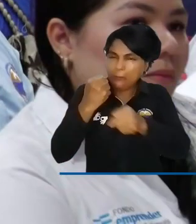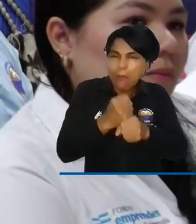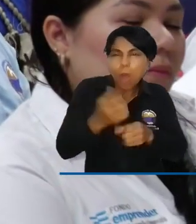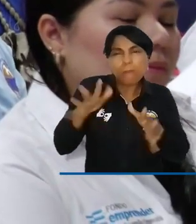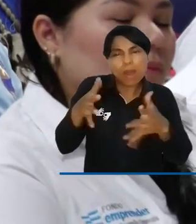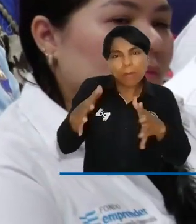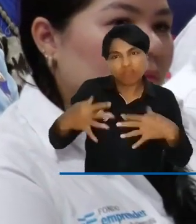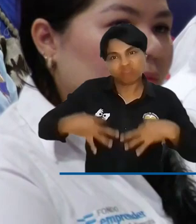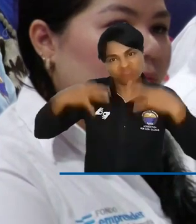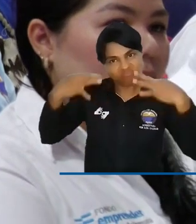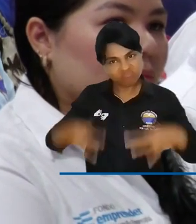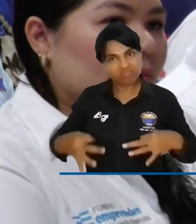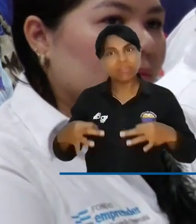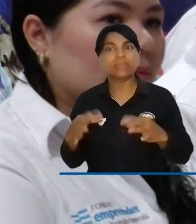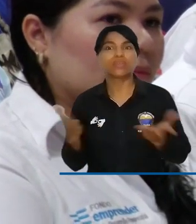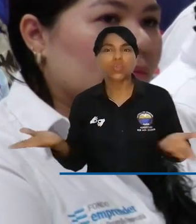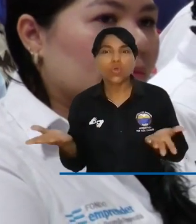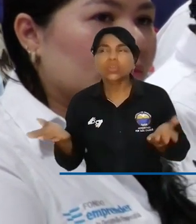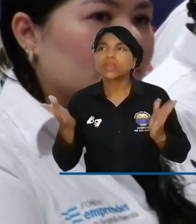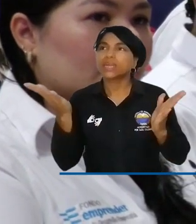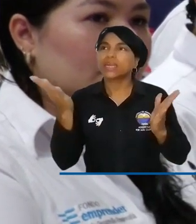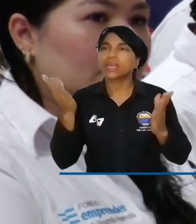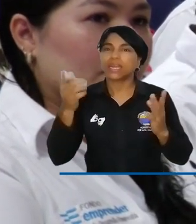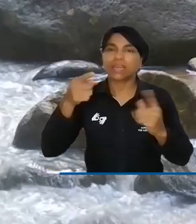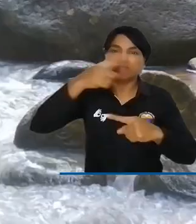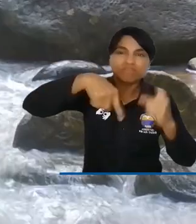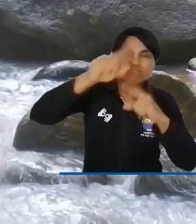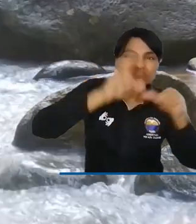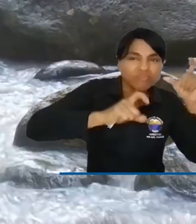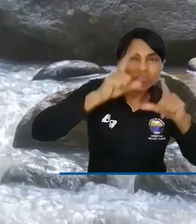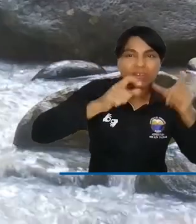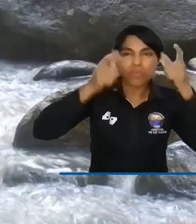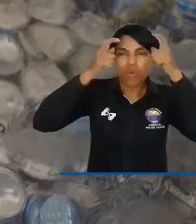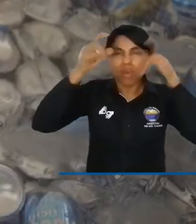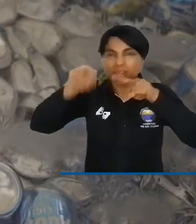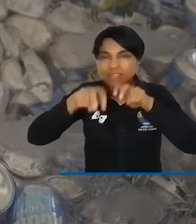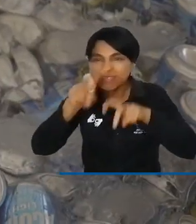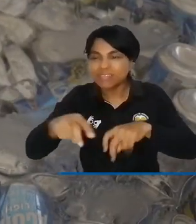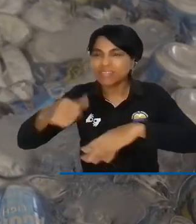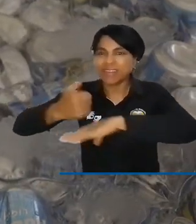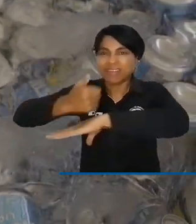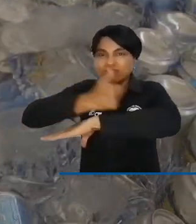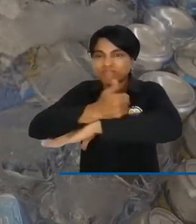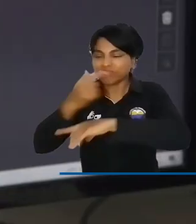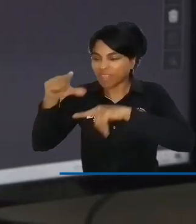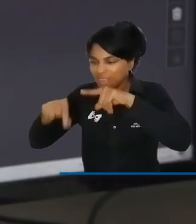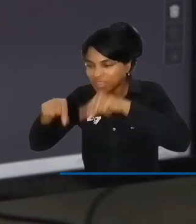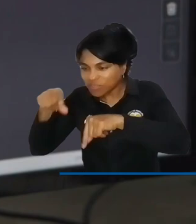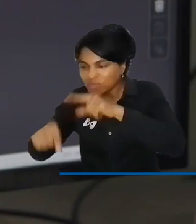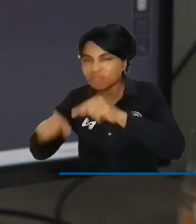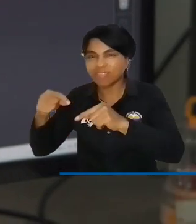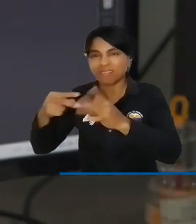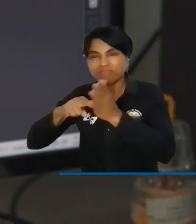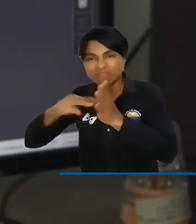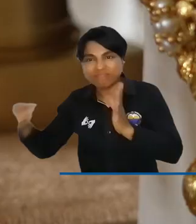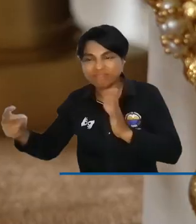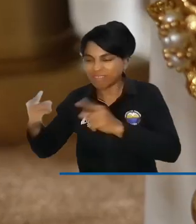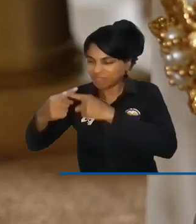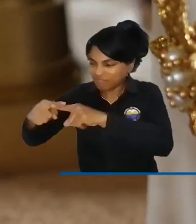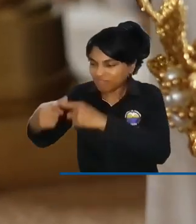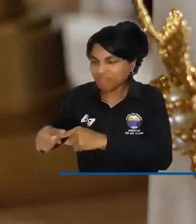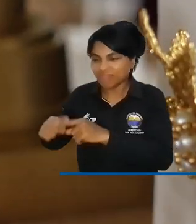dignos, decentes, estables y formales en sectores como turismo, ganadería, alimentos y bebidas, electrónica,